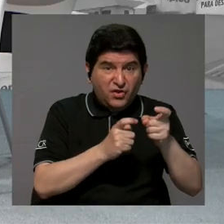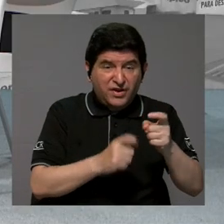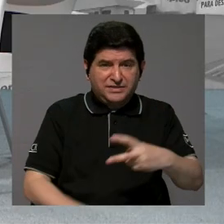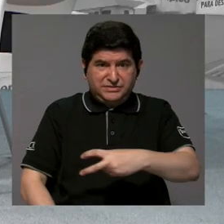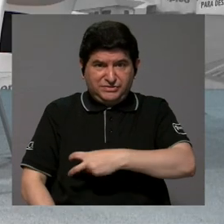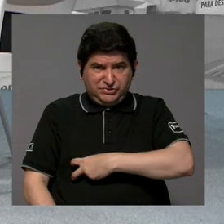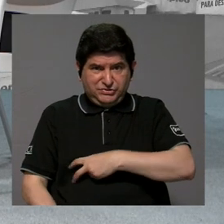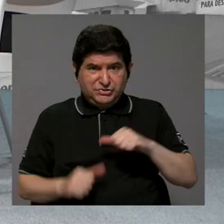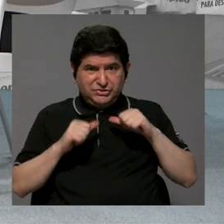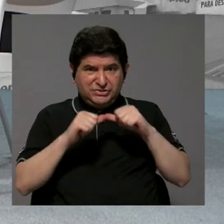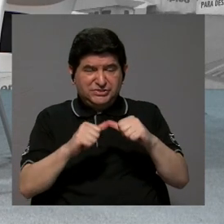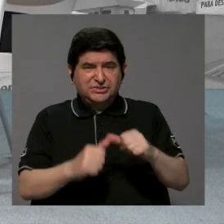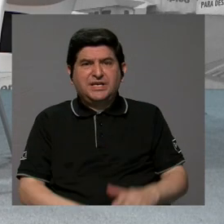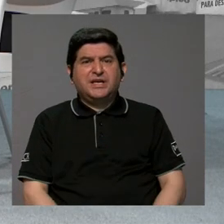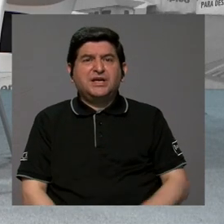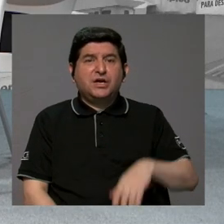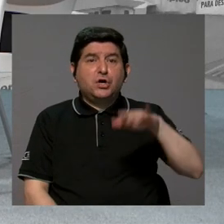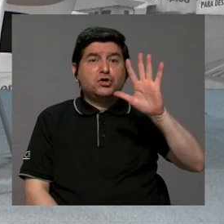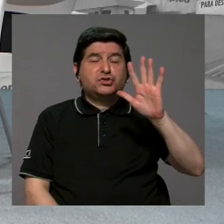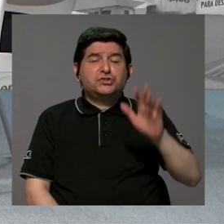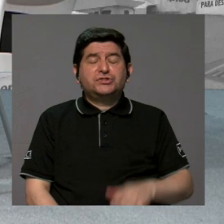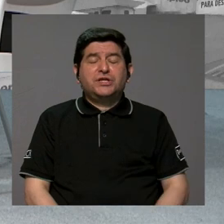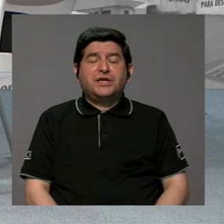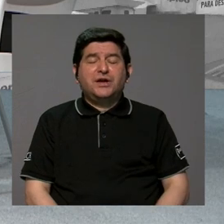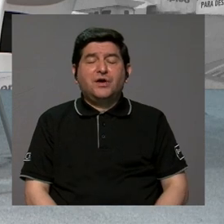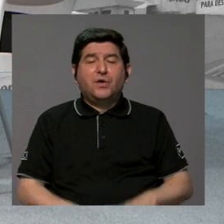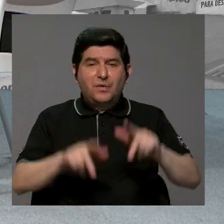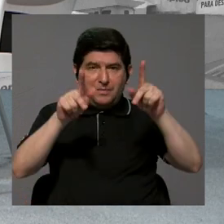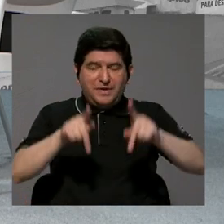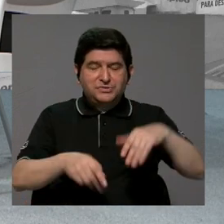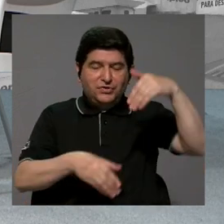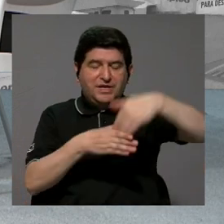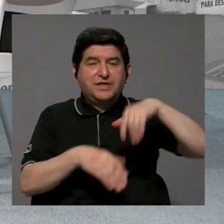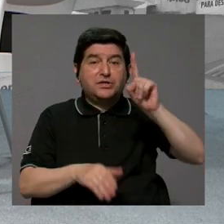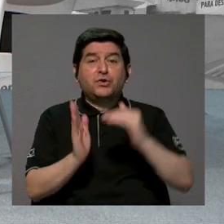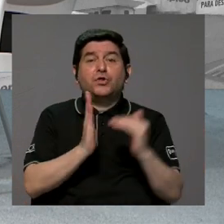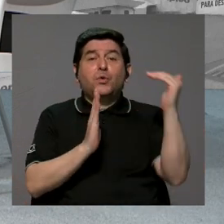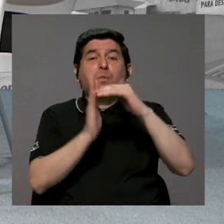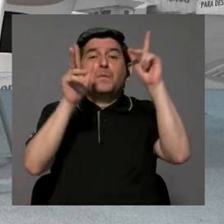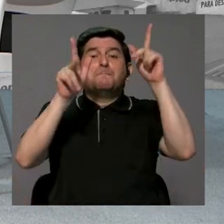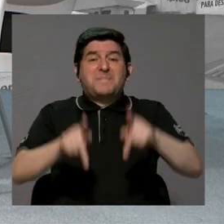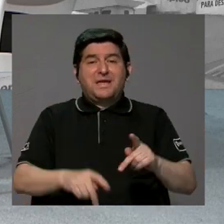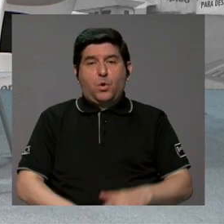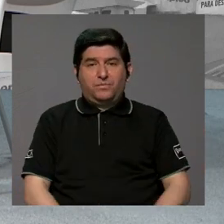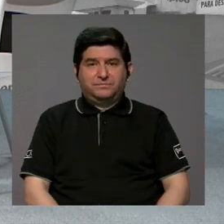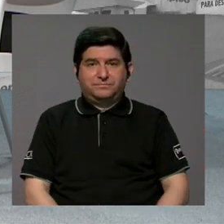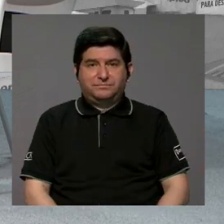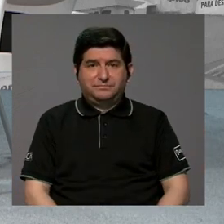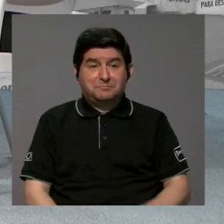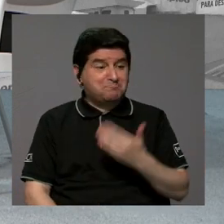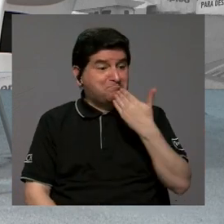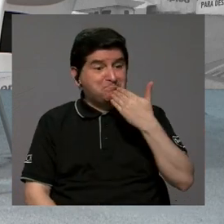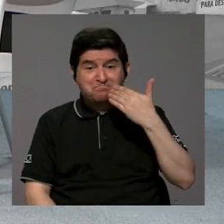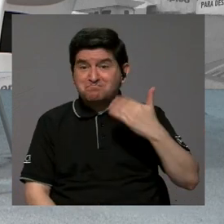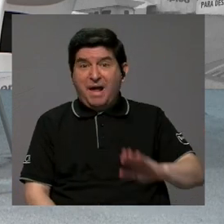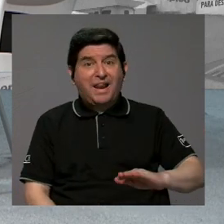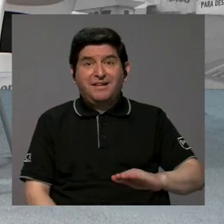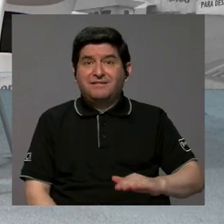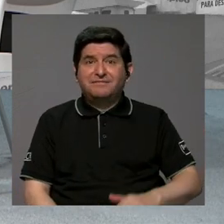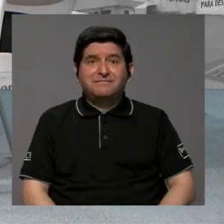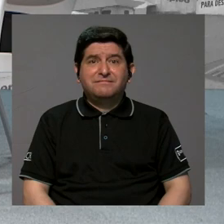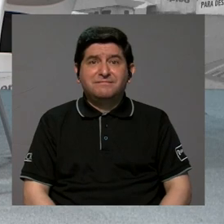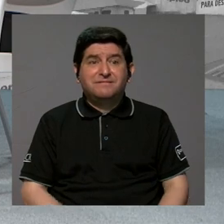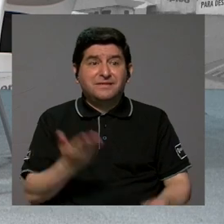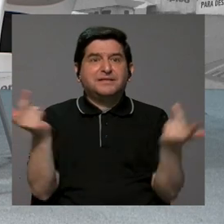en trasplante, seguimos con 5 donantes por 1 millón de habitantes, de verdad. Seguimos mal,